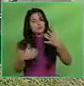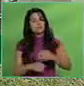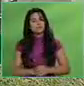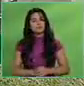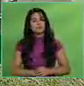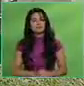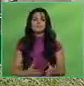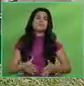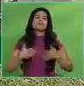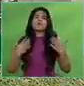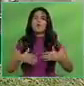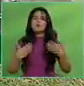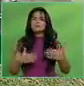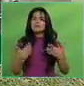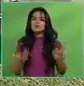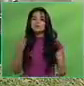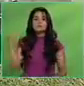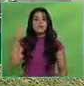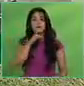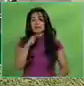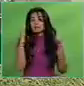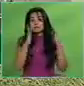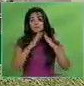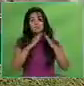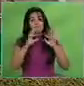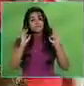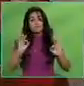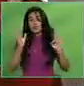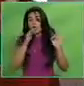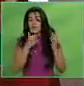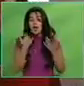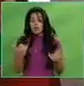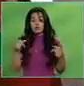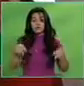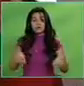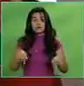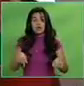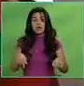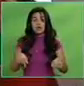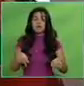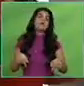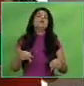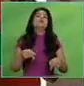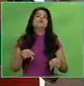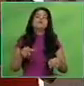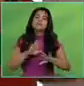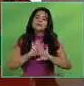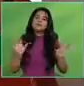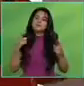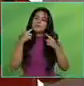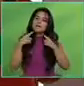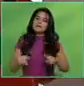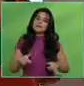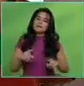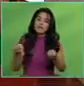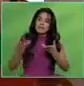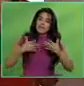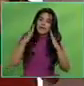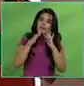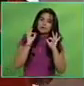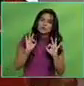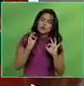contentos porque no teníamos una vivienda digna. En estos momentos estamos haciendo beneficiados de esta vivienda